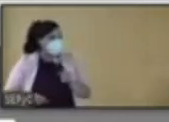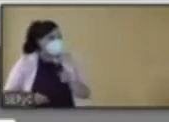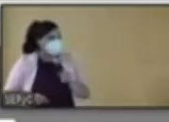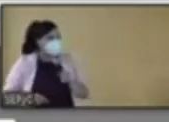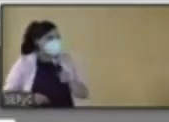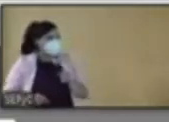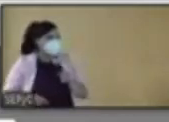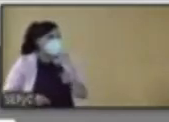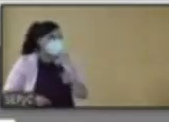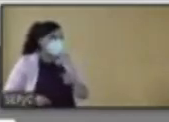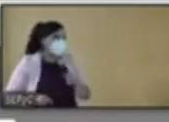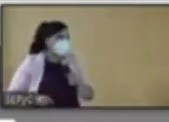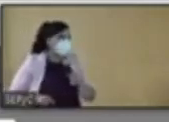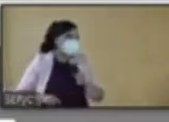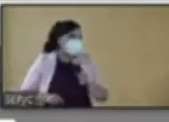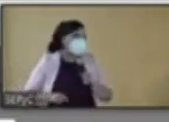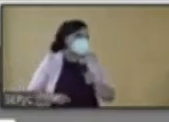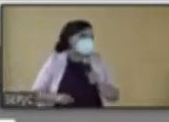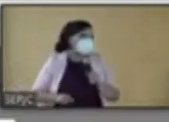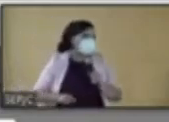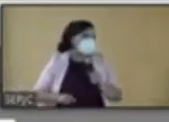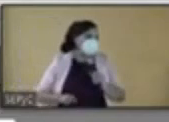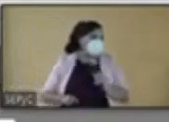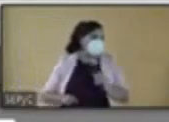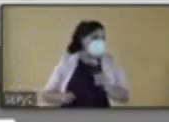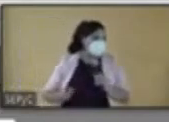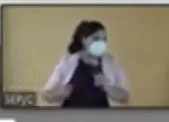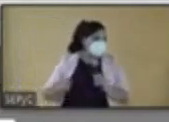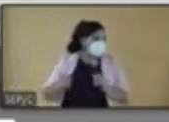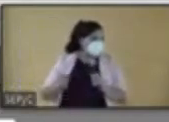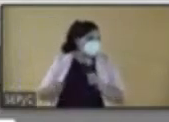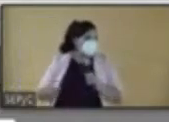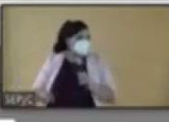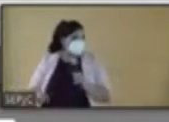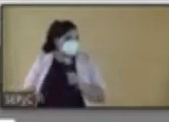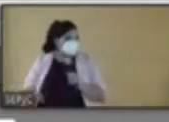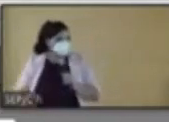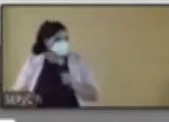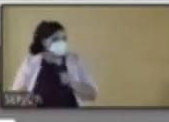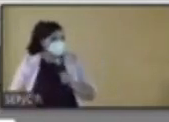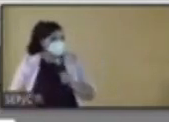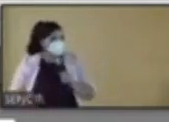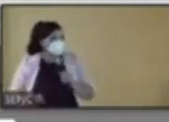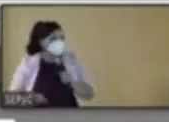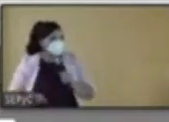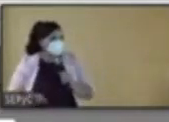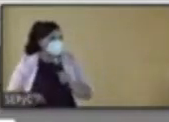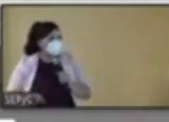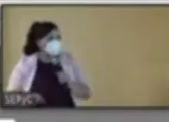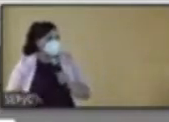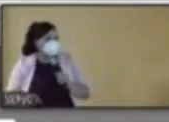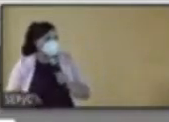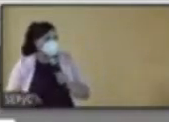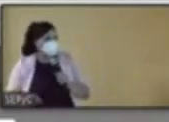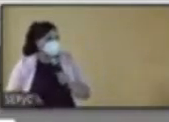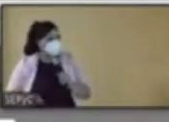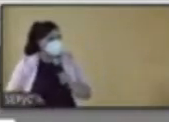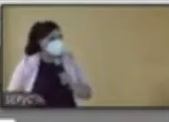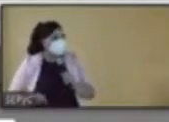Debemos especificar quién fue el otorgante de crédito, es decir, quién me otorgó a mí el crédito para poder disponer de él, si fue una persona moral o una